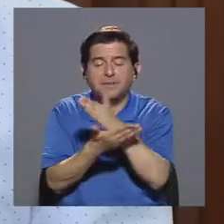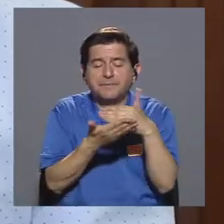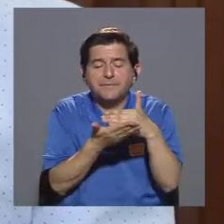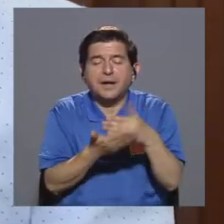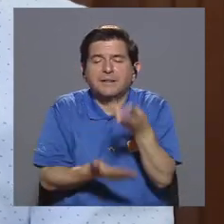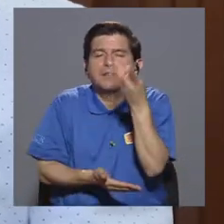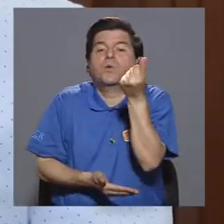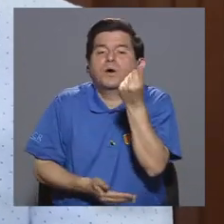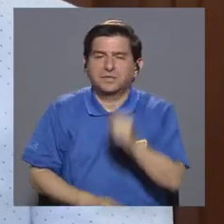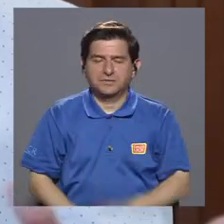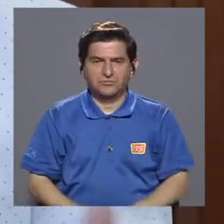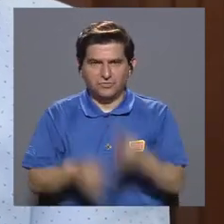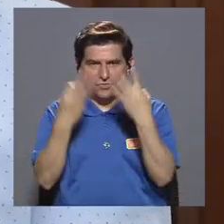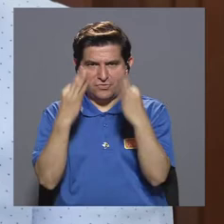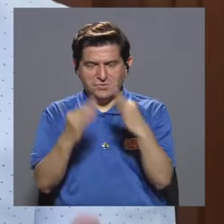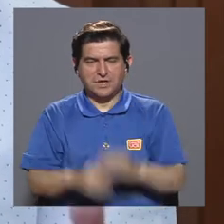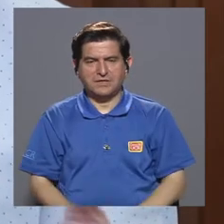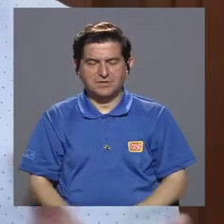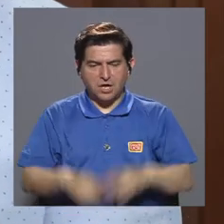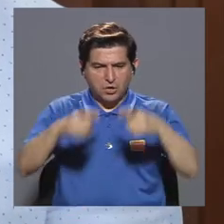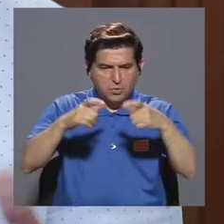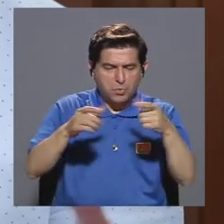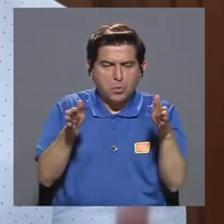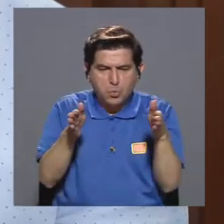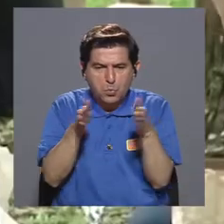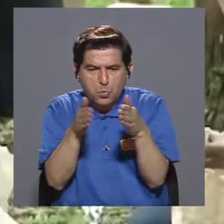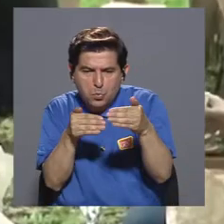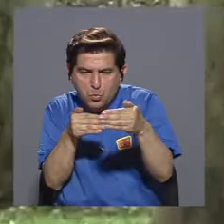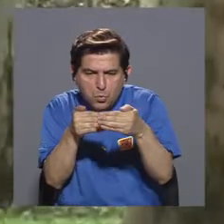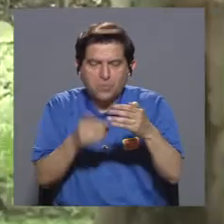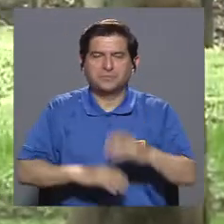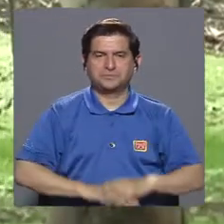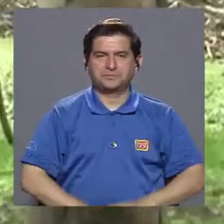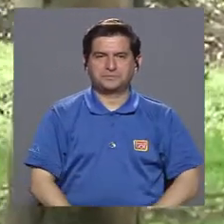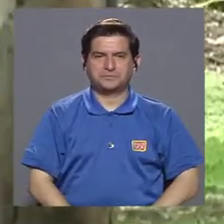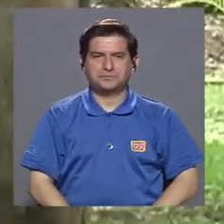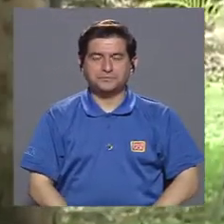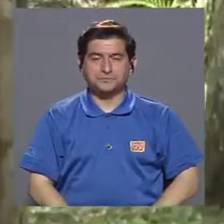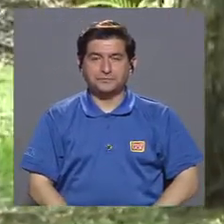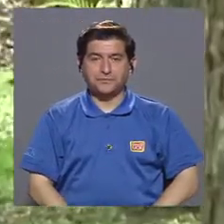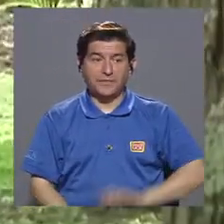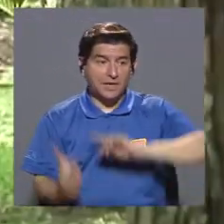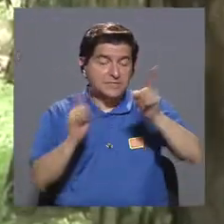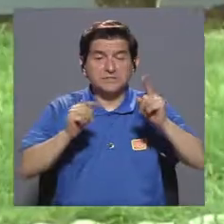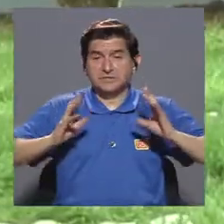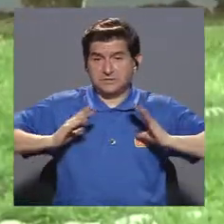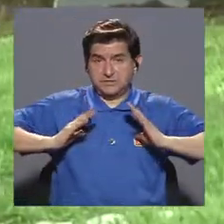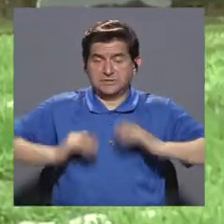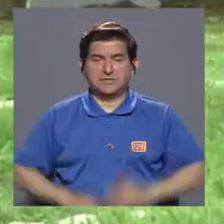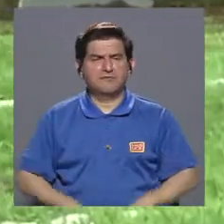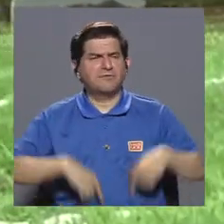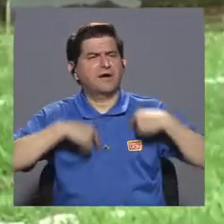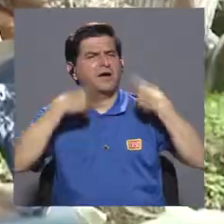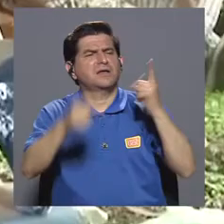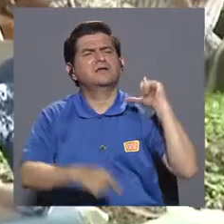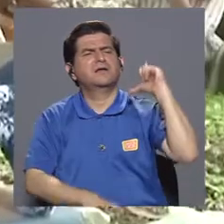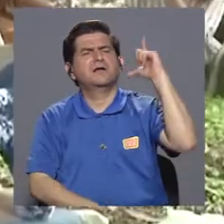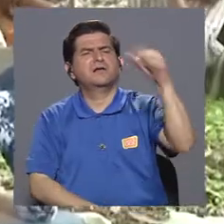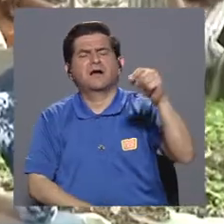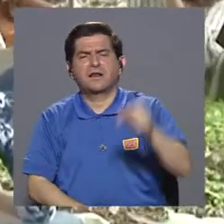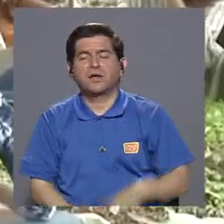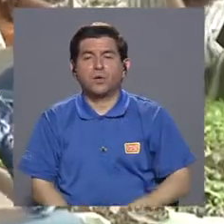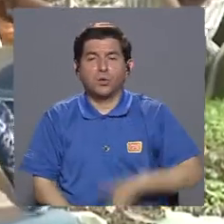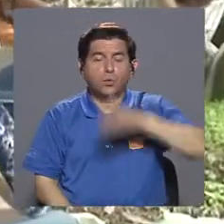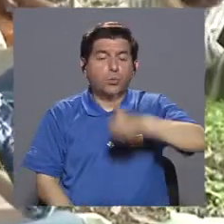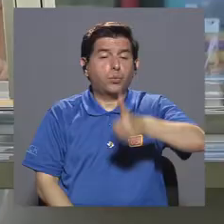porción, ¿verdad? Entonces buscamos que hayan tamaños de porción un poquito más pequeños. Cuando se va a vacacionar y son trayectos muy